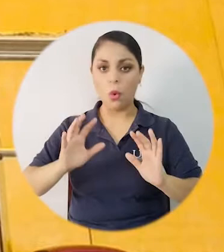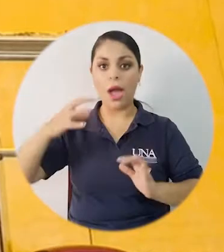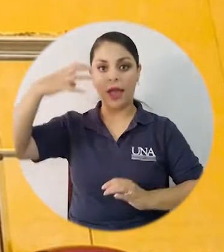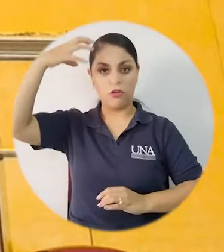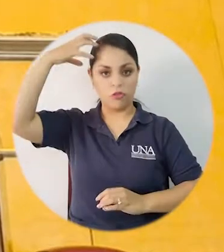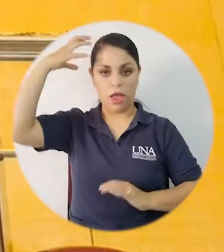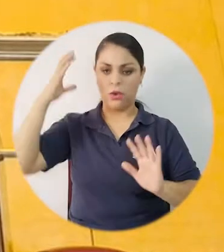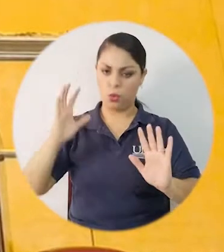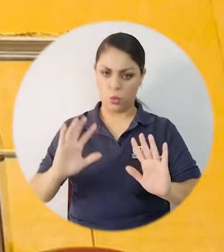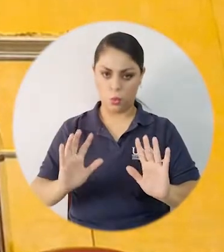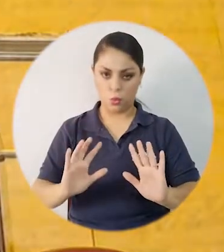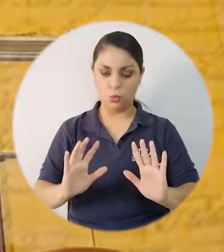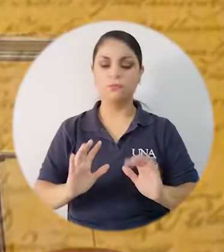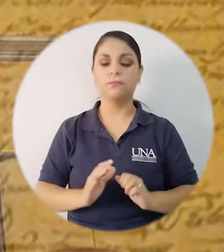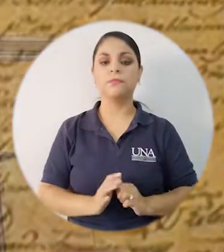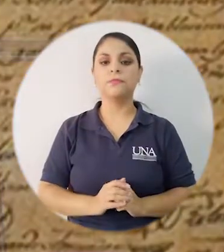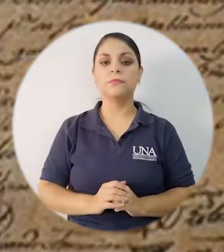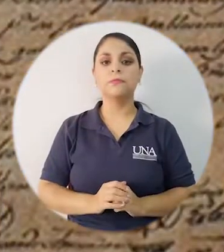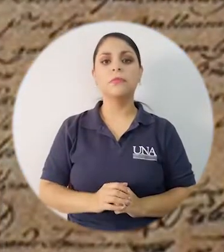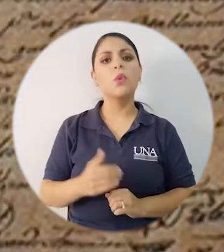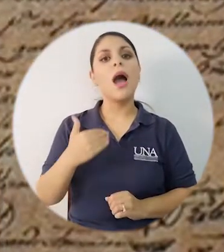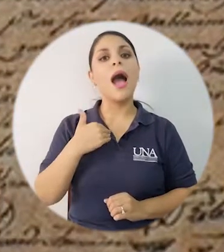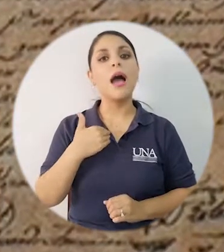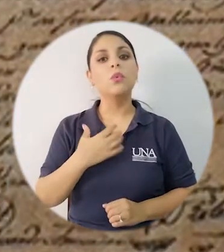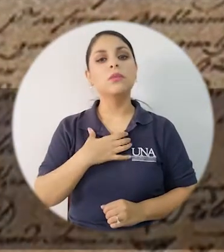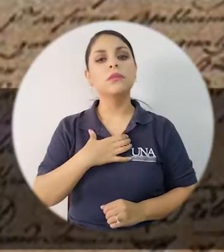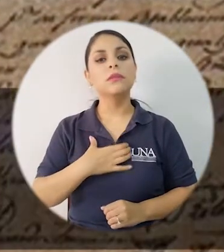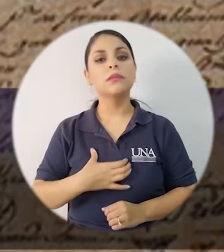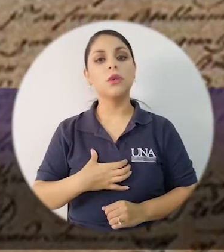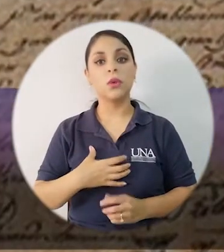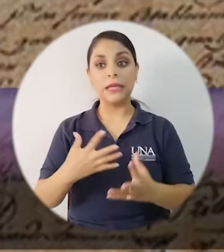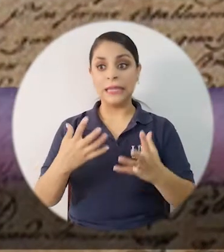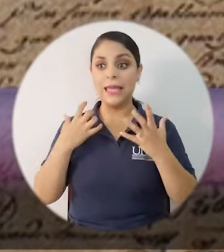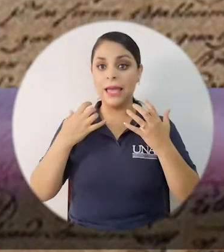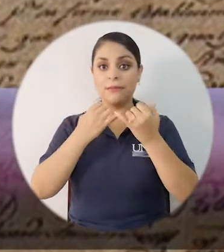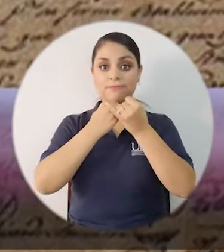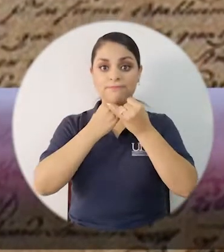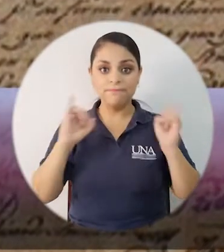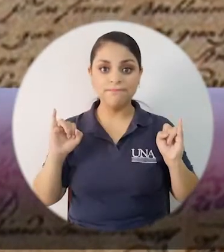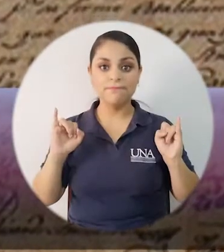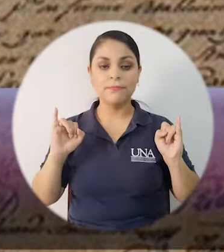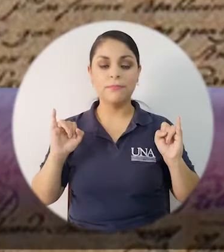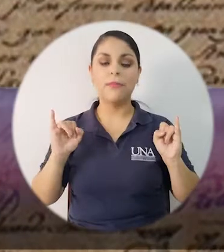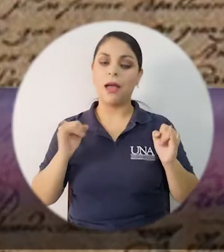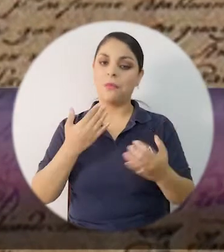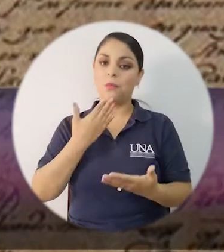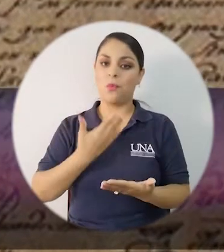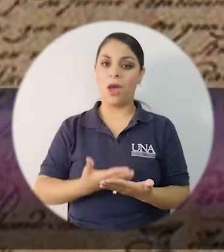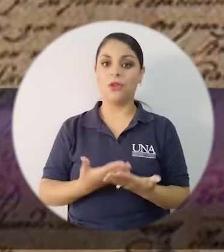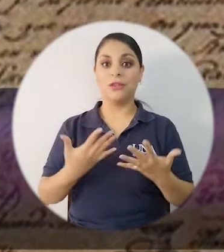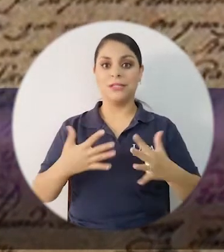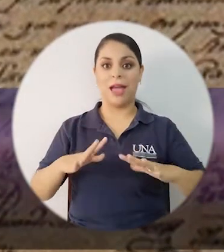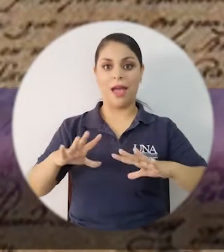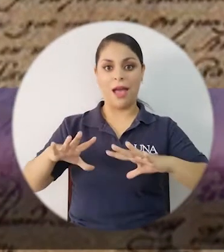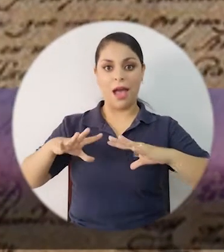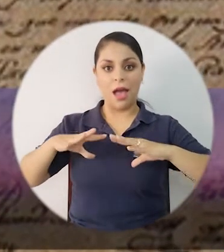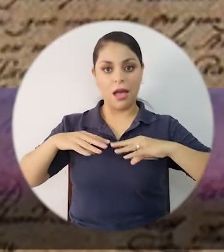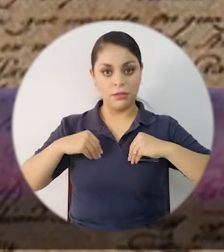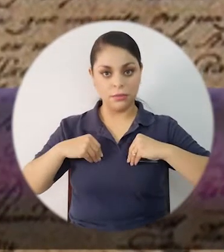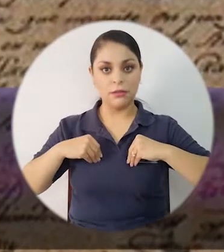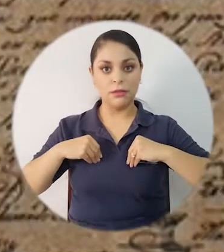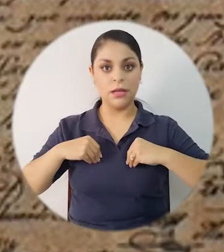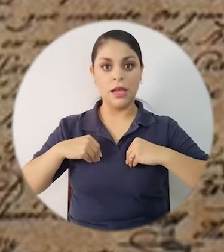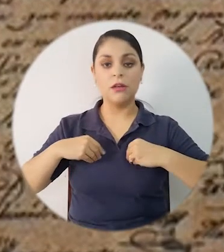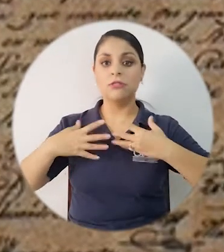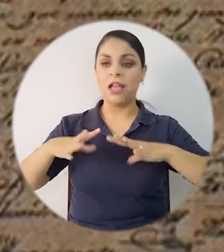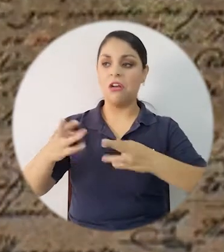era estrictamente el rey, ¿verdad? Entonces aquí hay un deseo, cuando llega la independencia, bueno, se